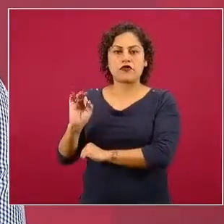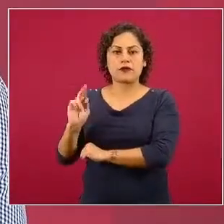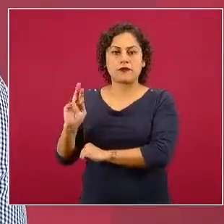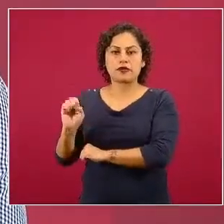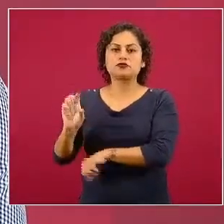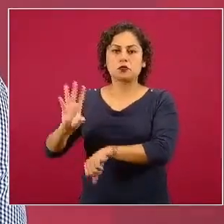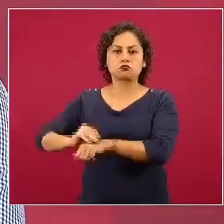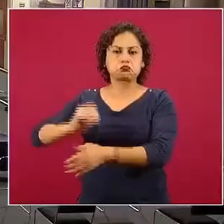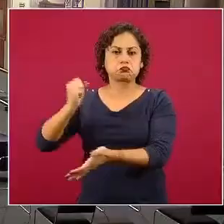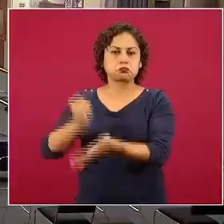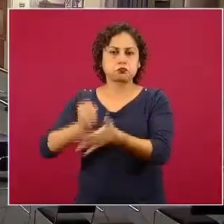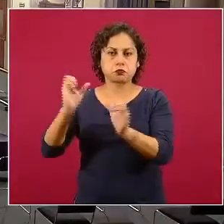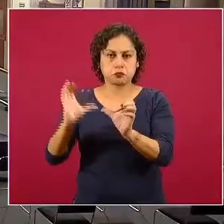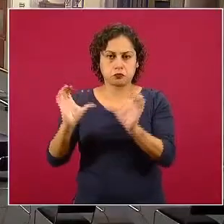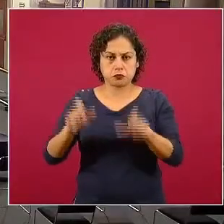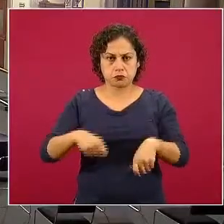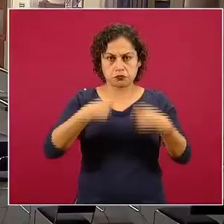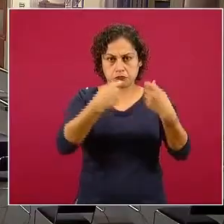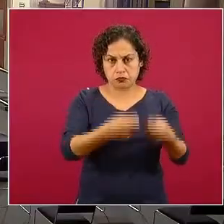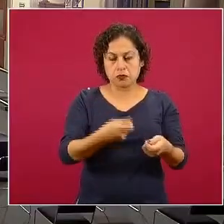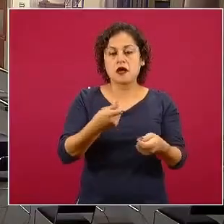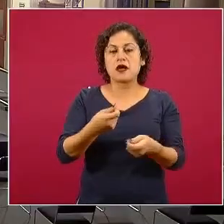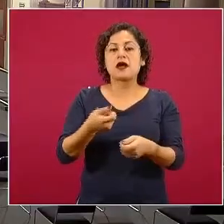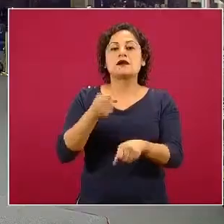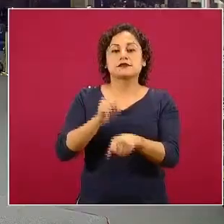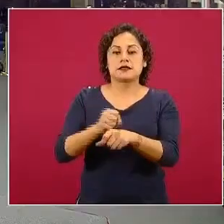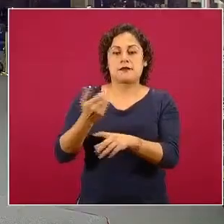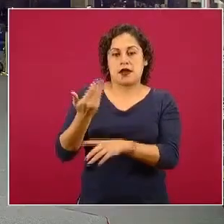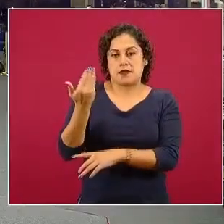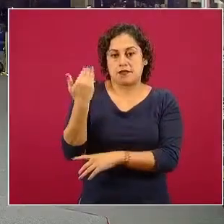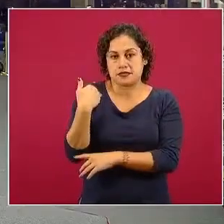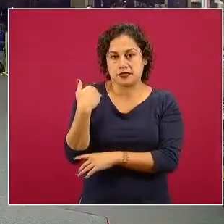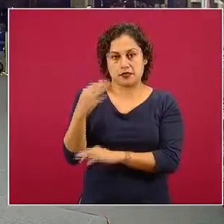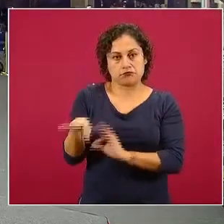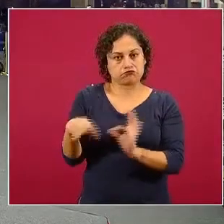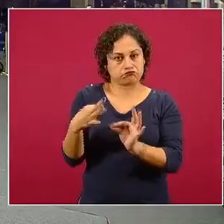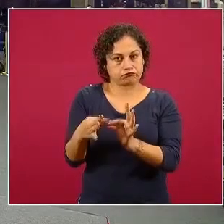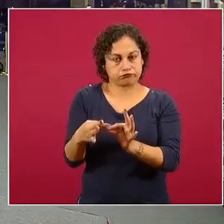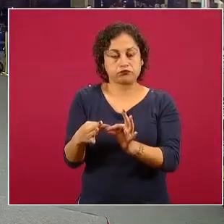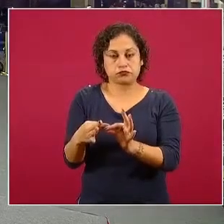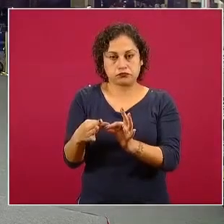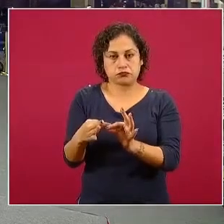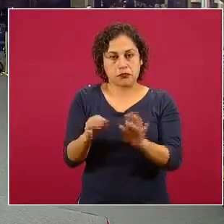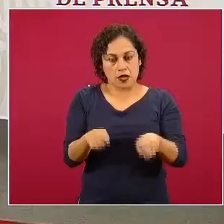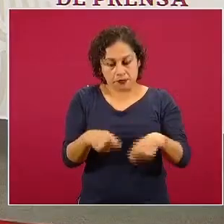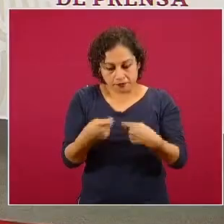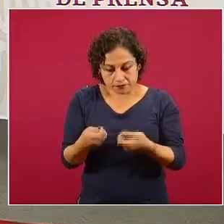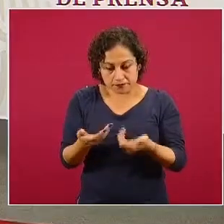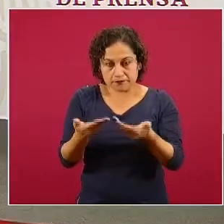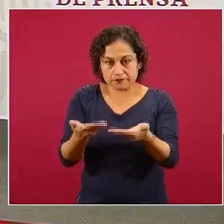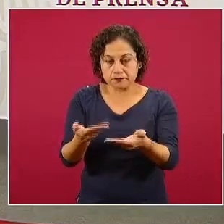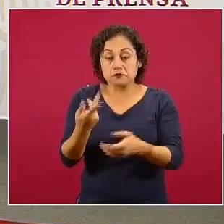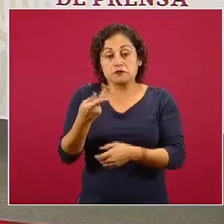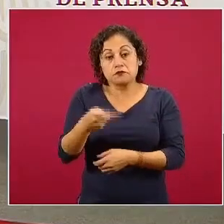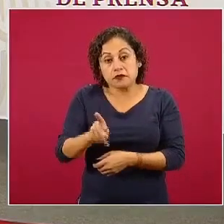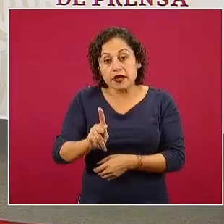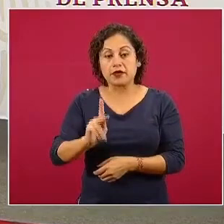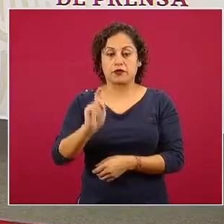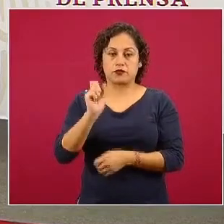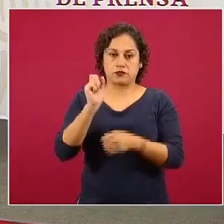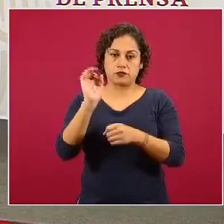permisos prácticamente a inicios de la semana que terminó el día de ayer, pero lógicamente esperamos que en las